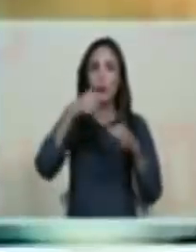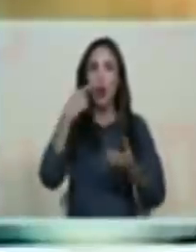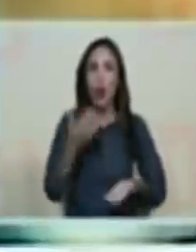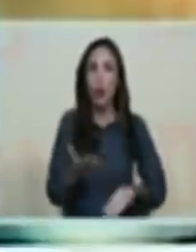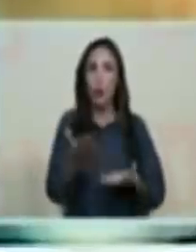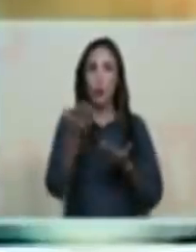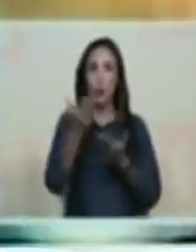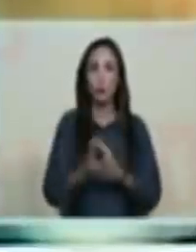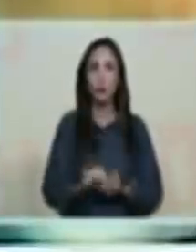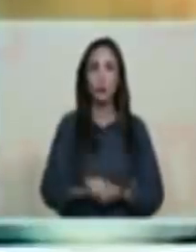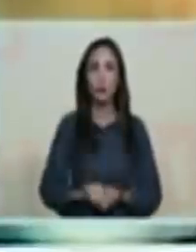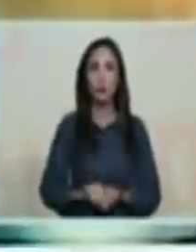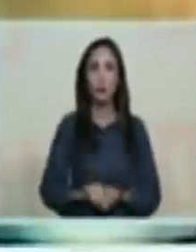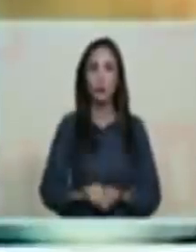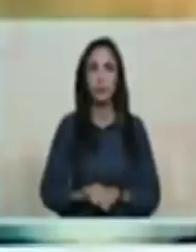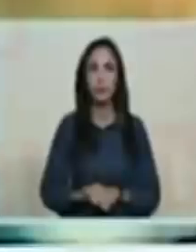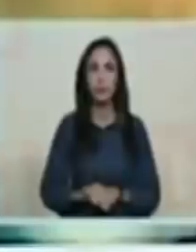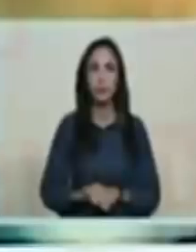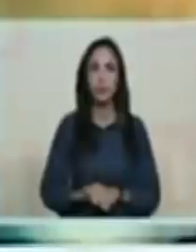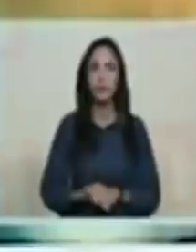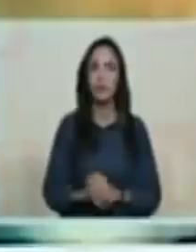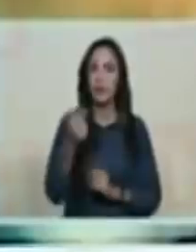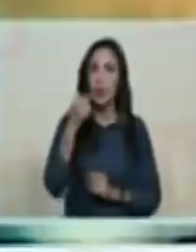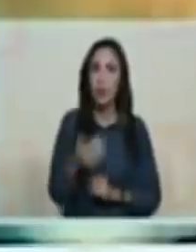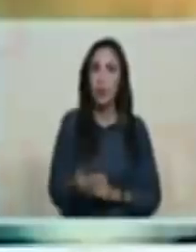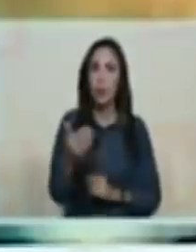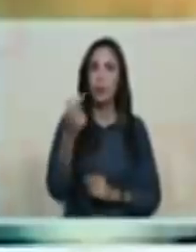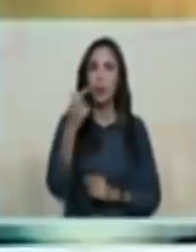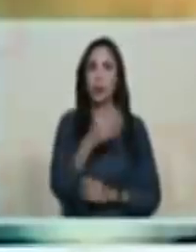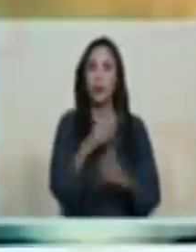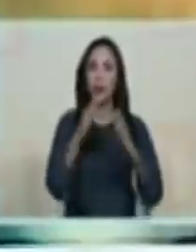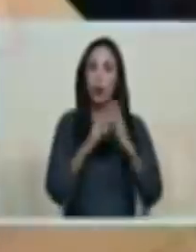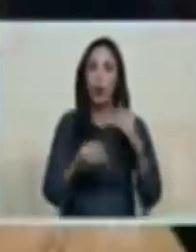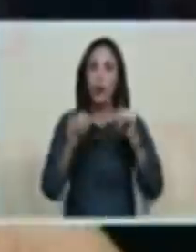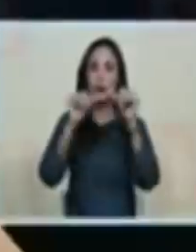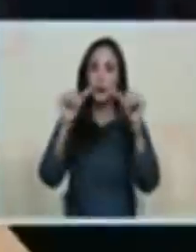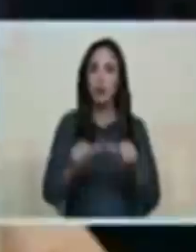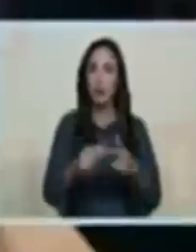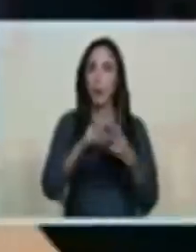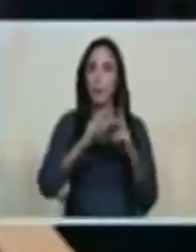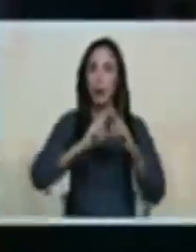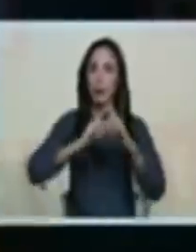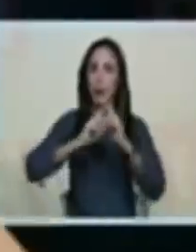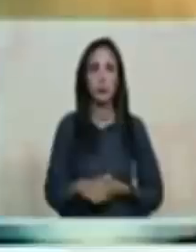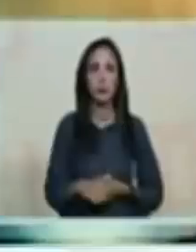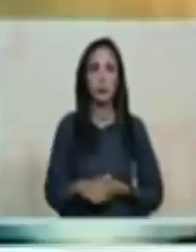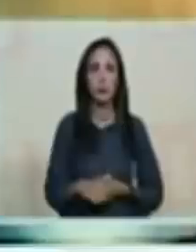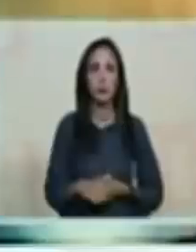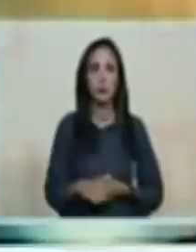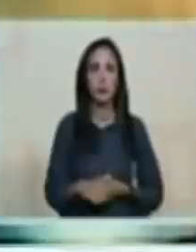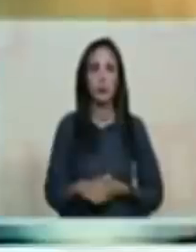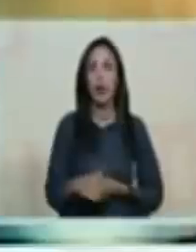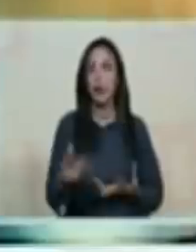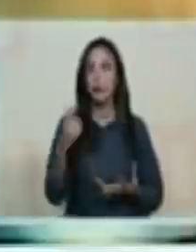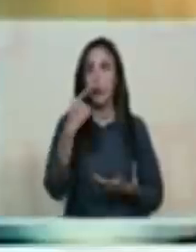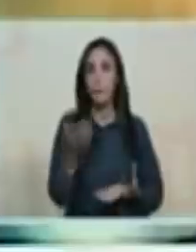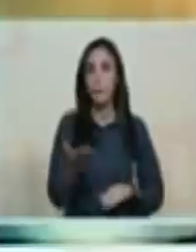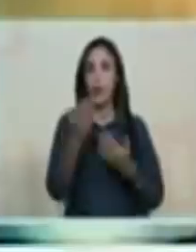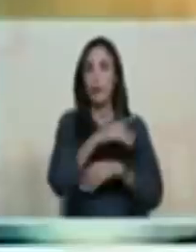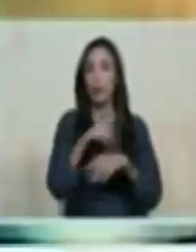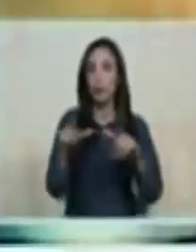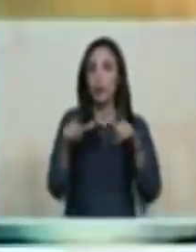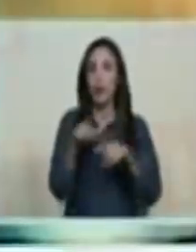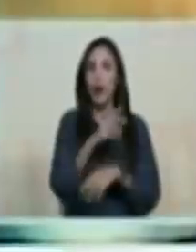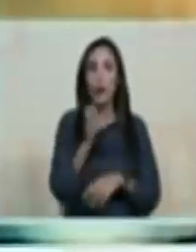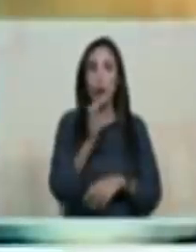diamante, gracias a lo cual, en teoría, su valor se mantiene estable con respecto al dólar. Un aspecto importante es que, a diferencia de las